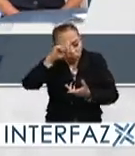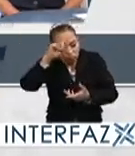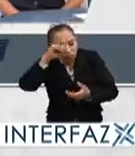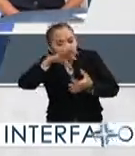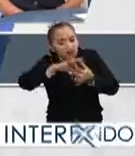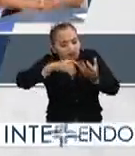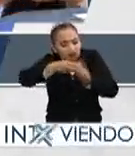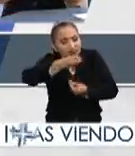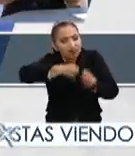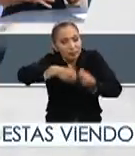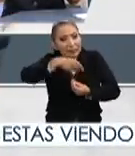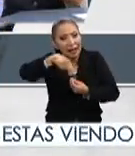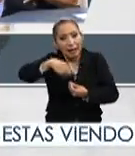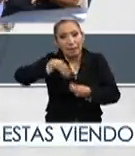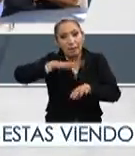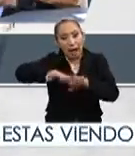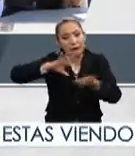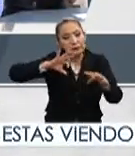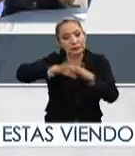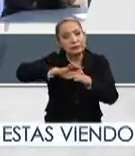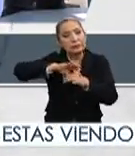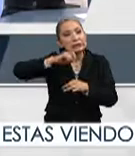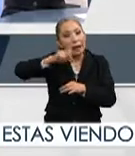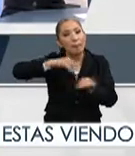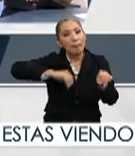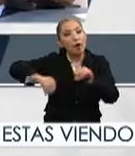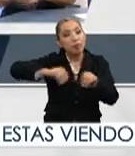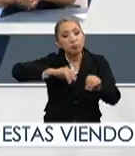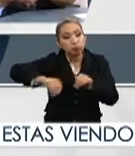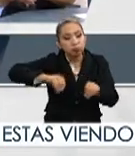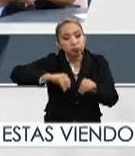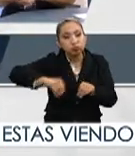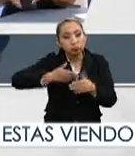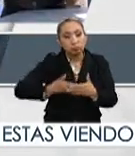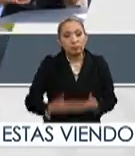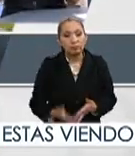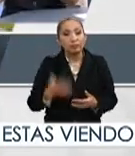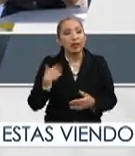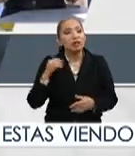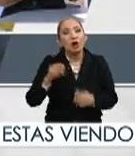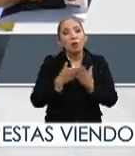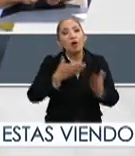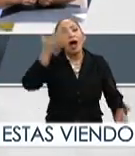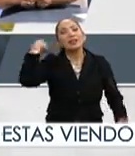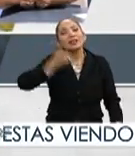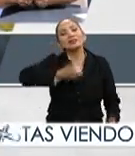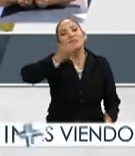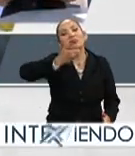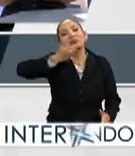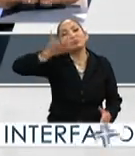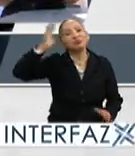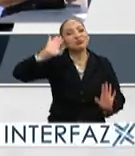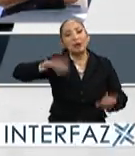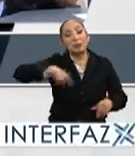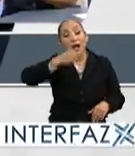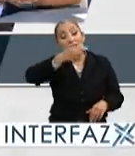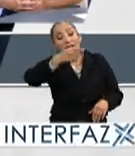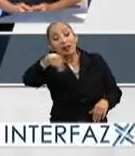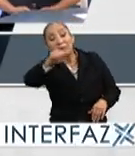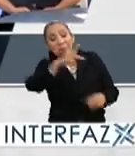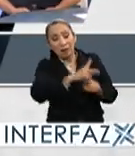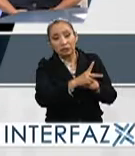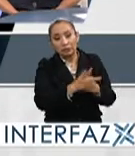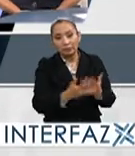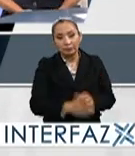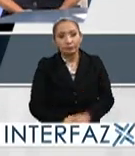que están más apegadas a lo que el movimiento es hoy en día, y no tanto a esa otra actividad que por necesidad muchos